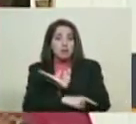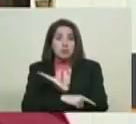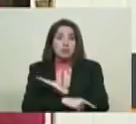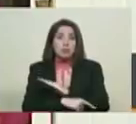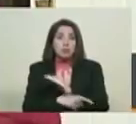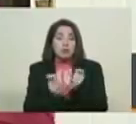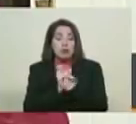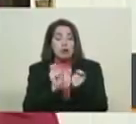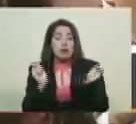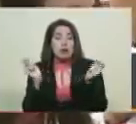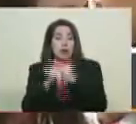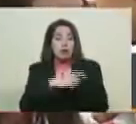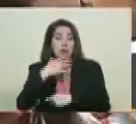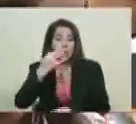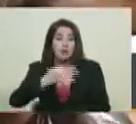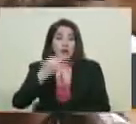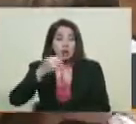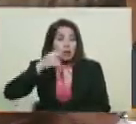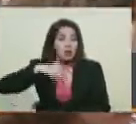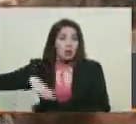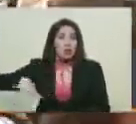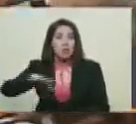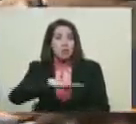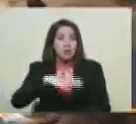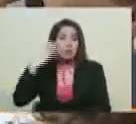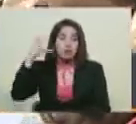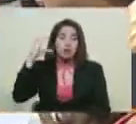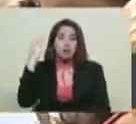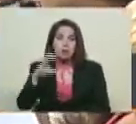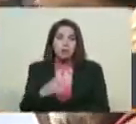transformaciones protagónicas del pueblo de Colombia.